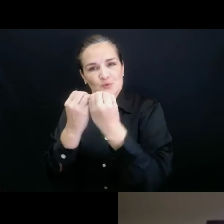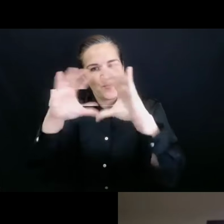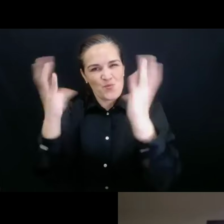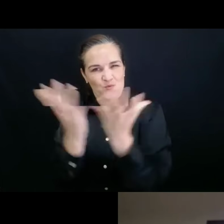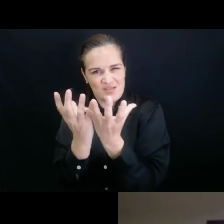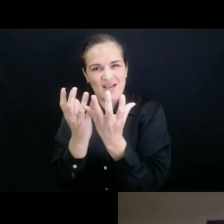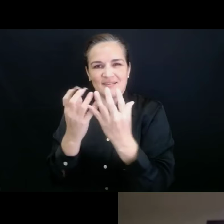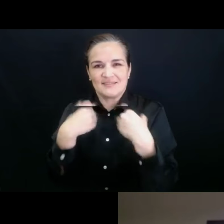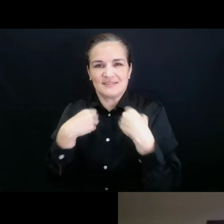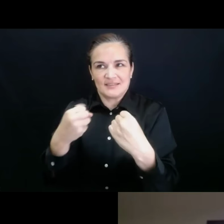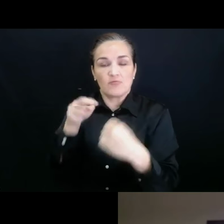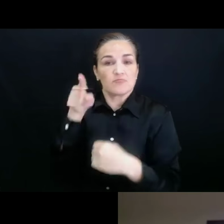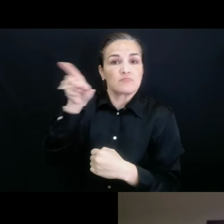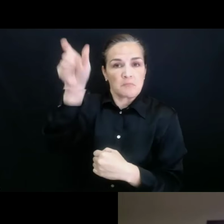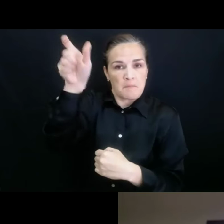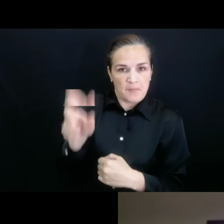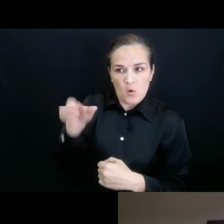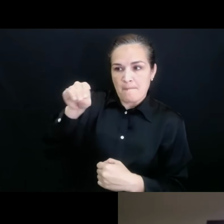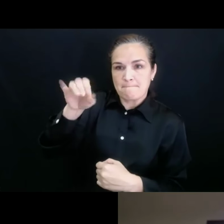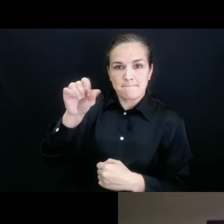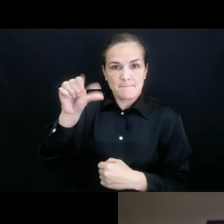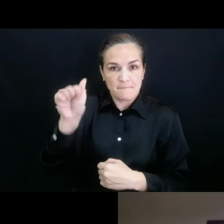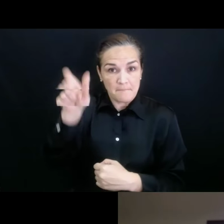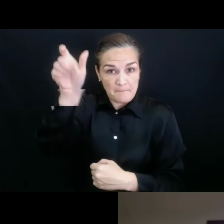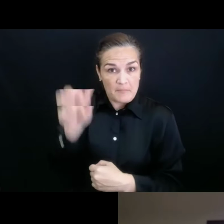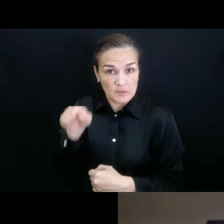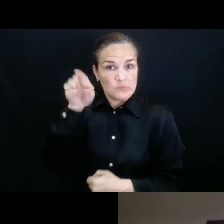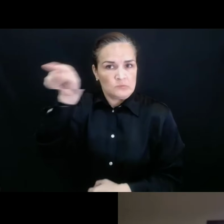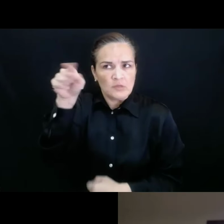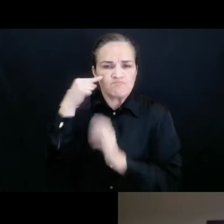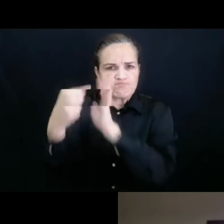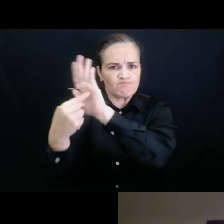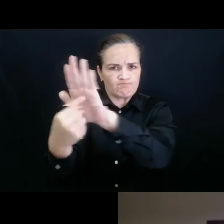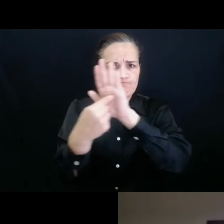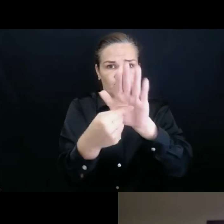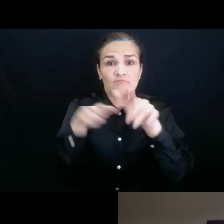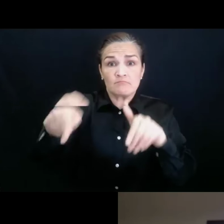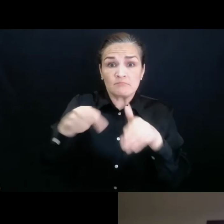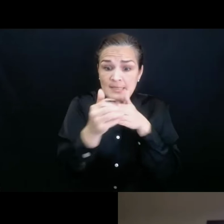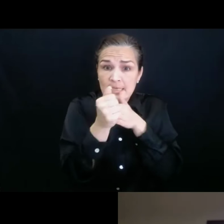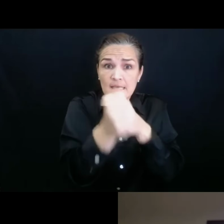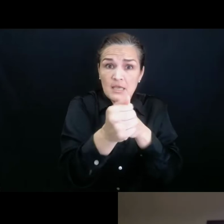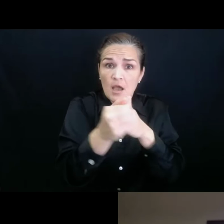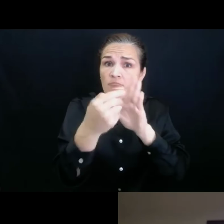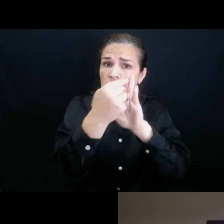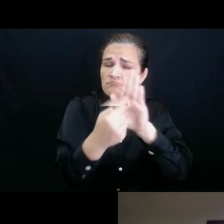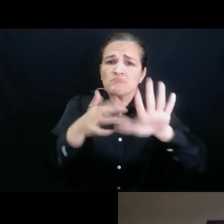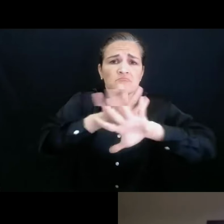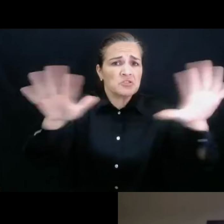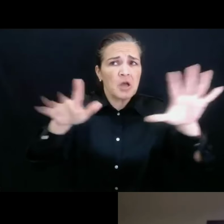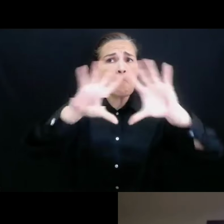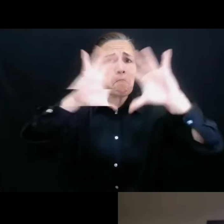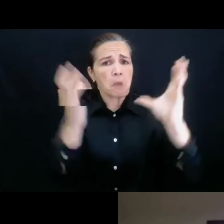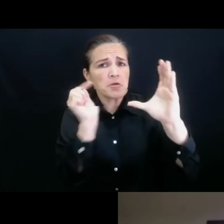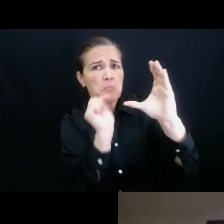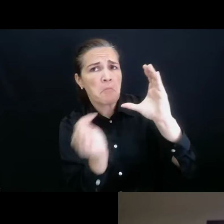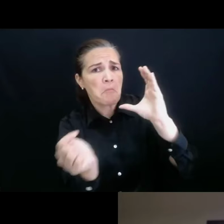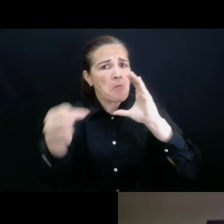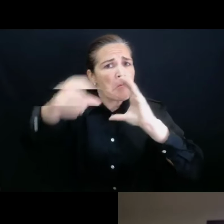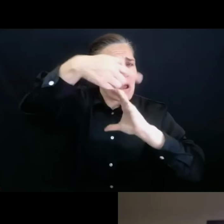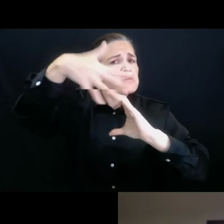de Organization, Montenegro. Dr. Mina Este Bradovic in programa, esta Montenegro. guía de acción, se This ha action pilotado en guide and varios program países de have been piloted in prácticamente el